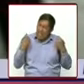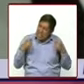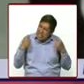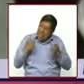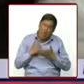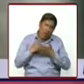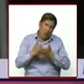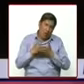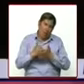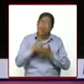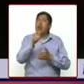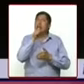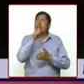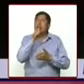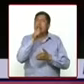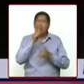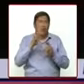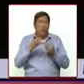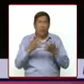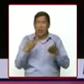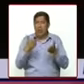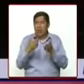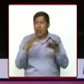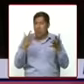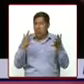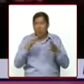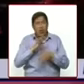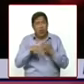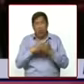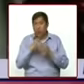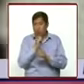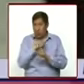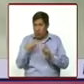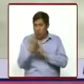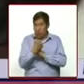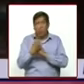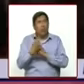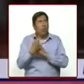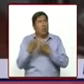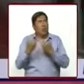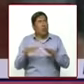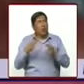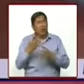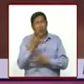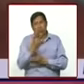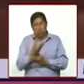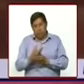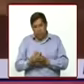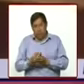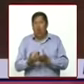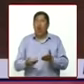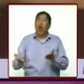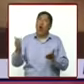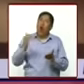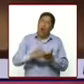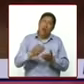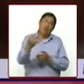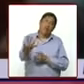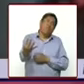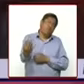ayudando, ¿no?, a cargar lo que es el agua, porque no se encuentra cerca. Y en todo caso, si es que ya se acaba de ellos, tenemos que volver